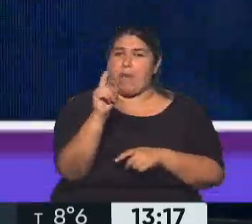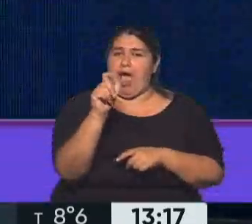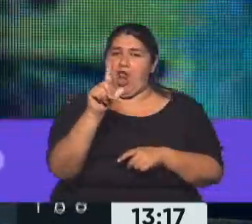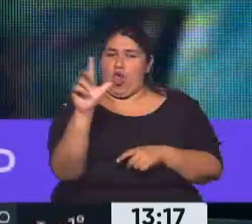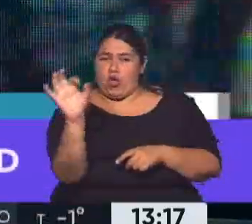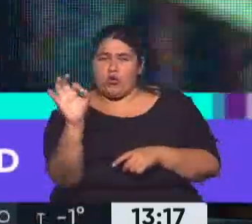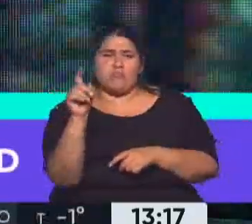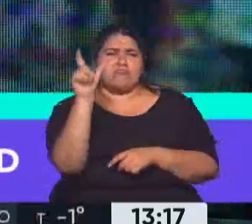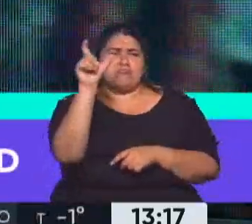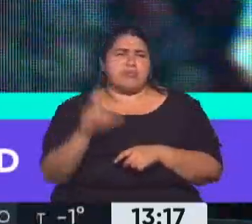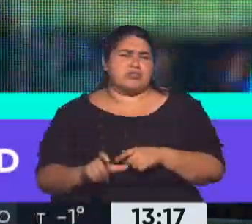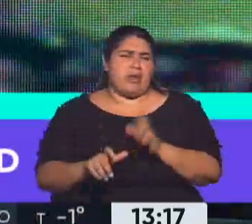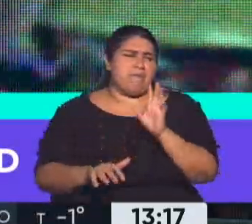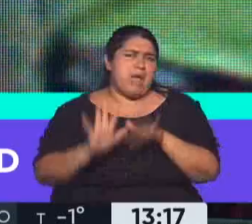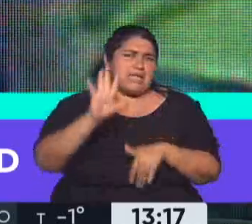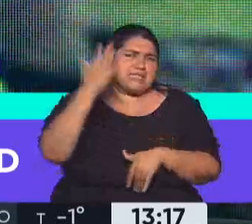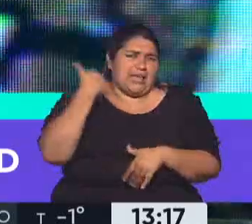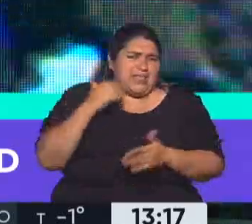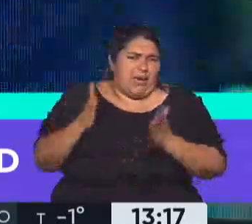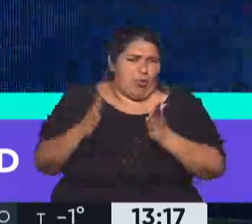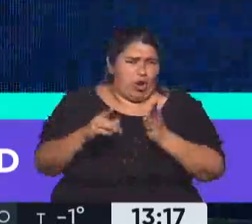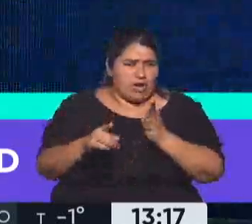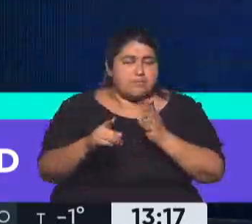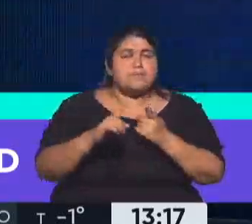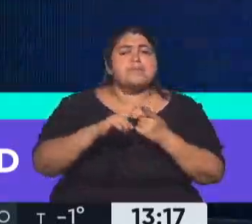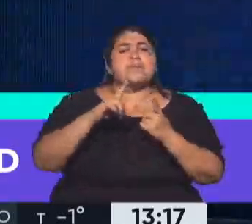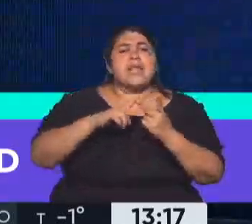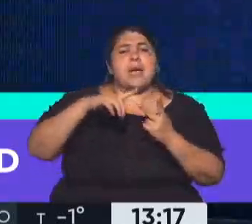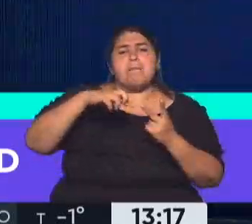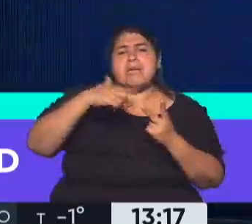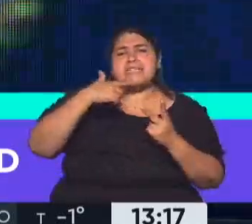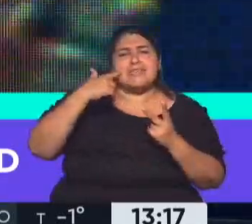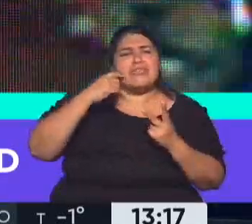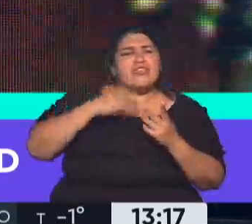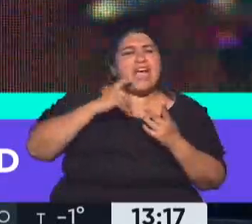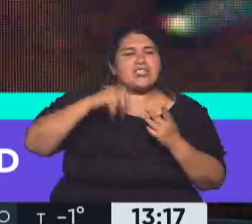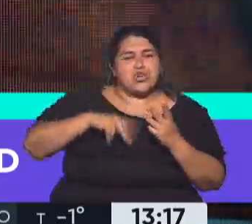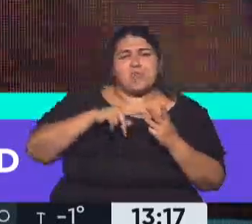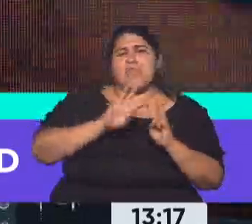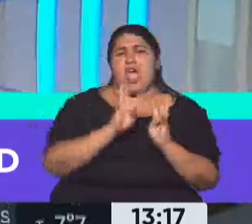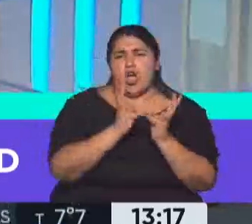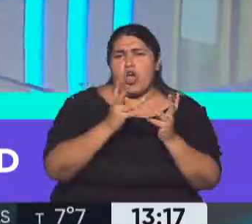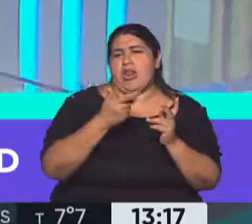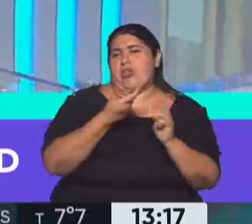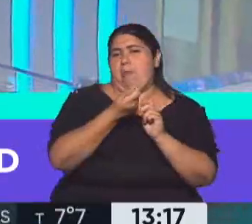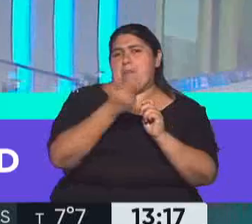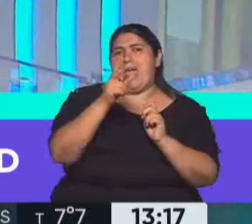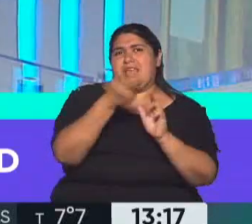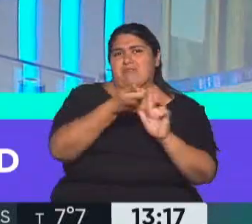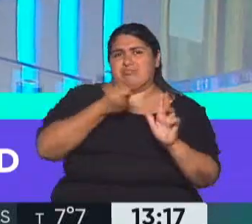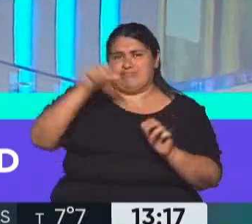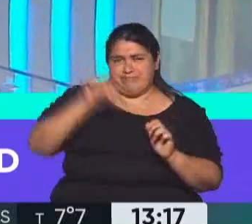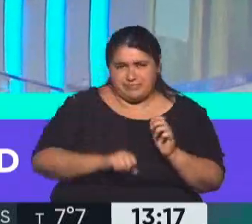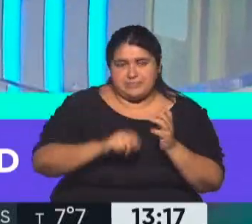personajes de aquella época también. La pesificación, el corralito, el corralón, se habló